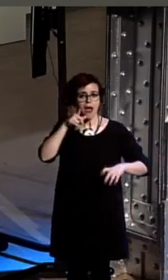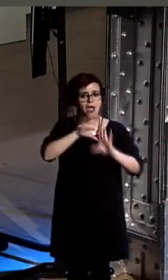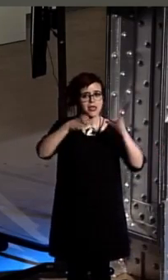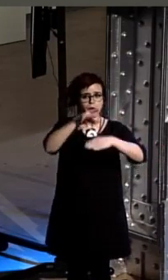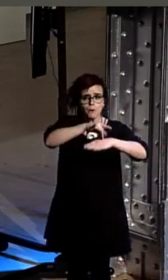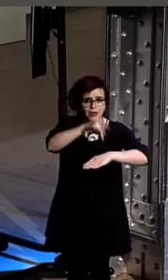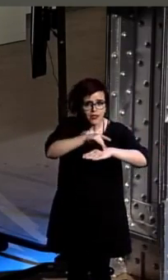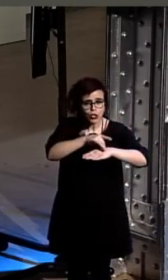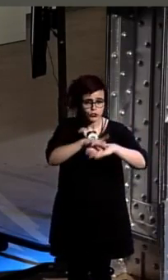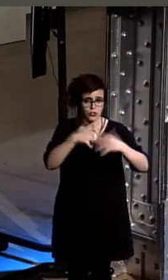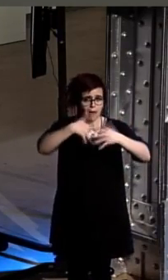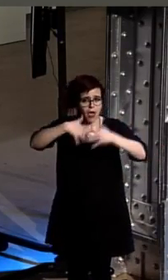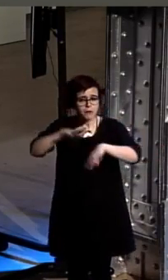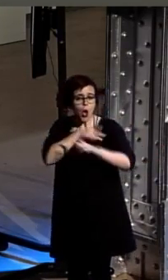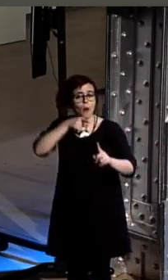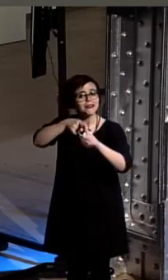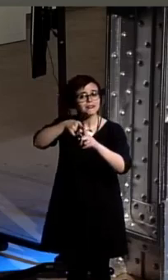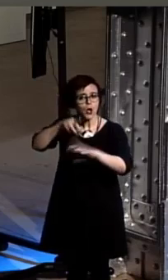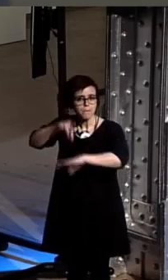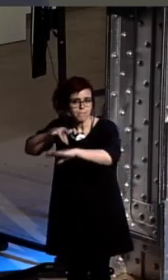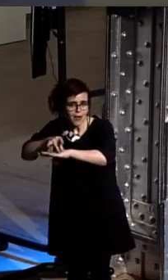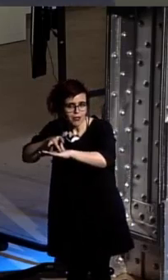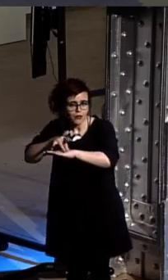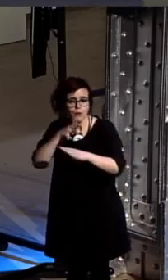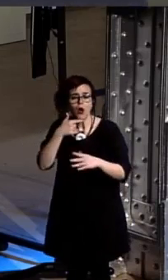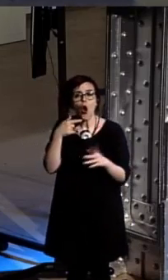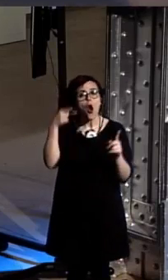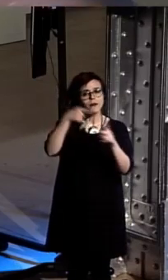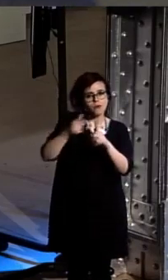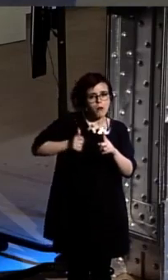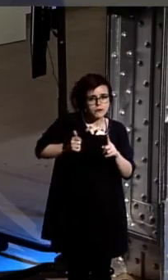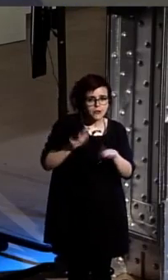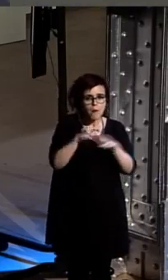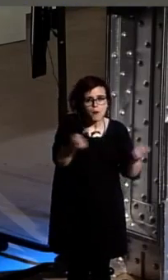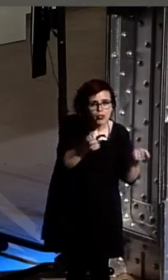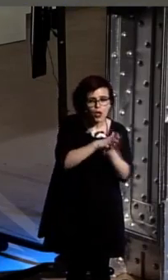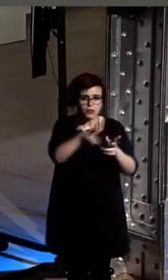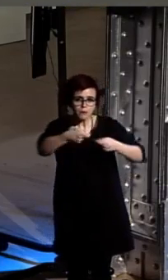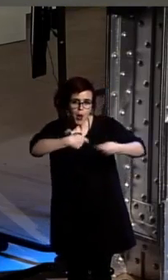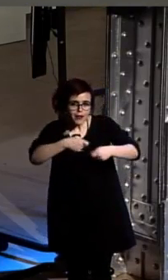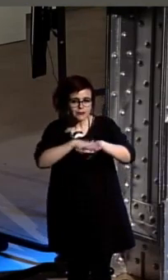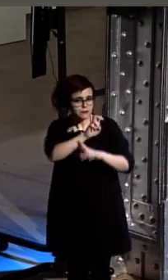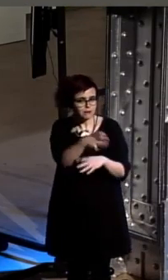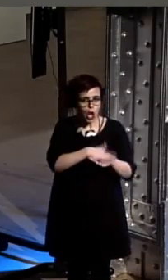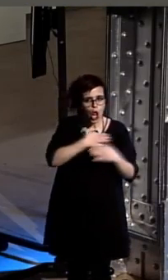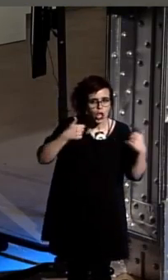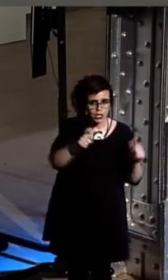médico se utilice para propósitos médicos, no para utilizar la promoción de productos, etcétera. Así